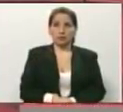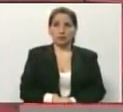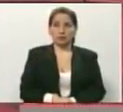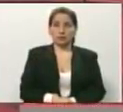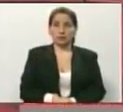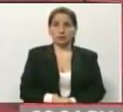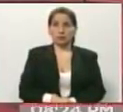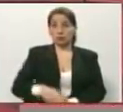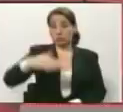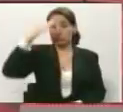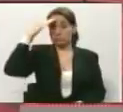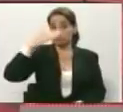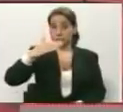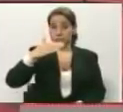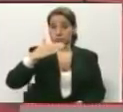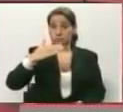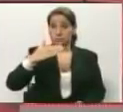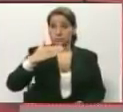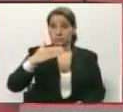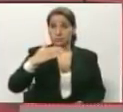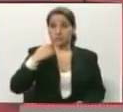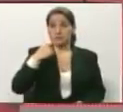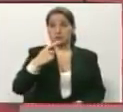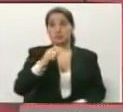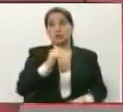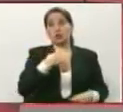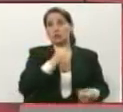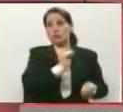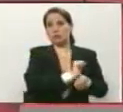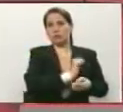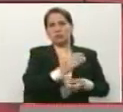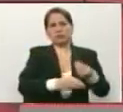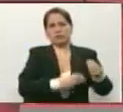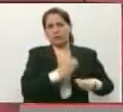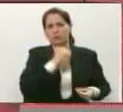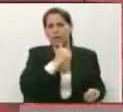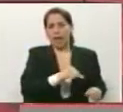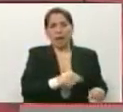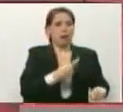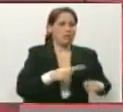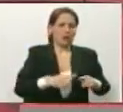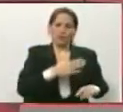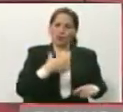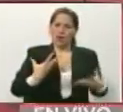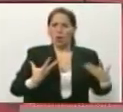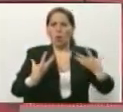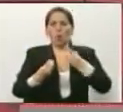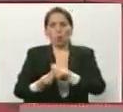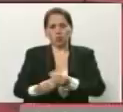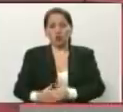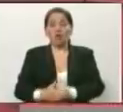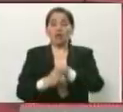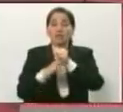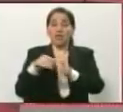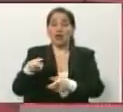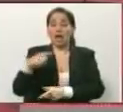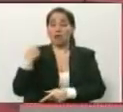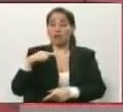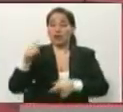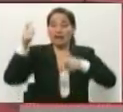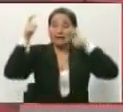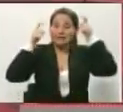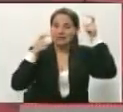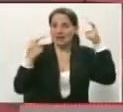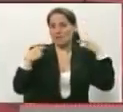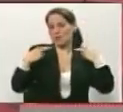Soldados, eso no me dejen, por favor, yo estoy arrestado porque hice tal vaina, pero yo quiero ir. Liderazgo, un líder, un ser